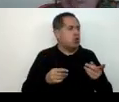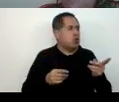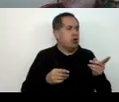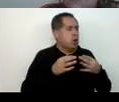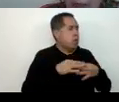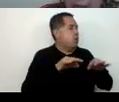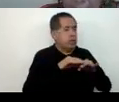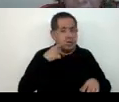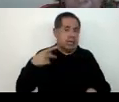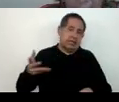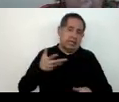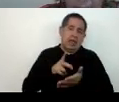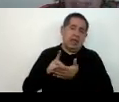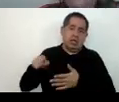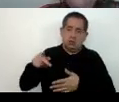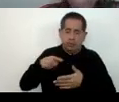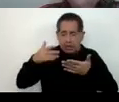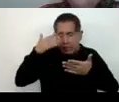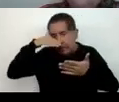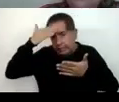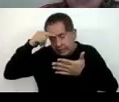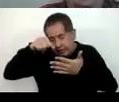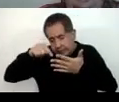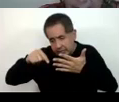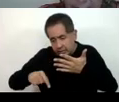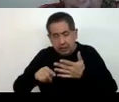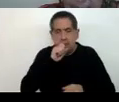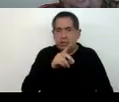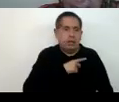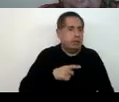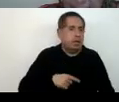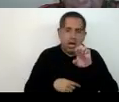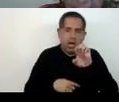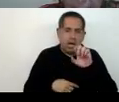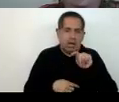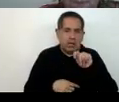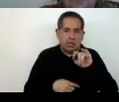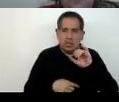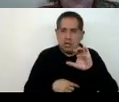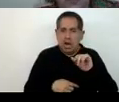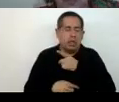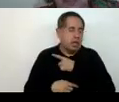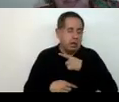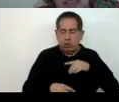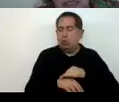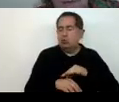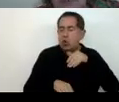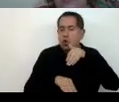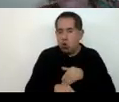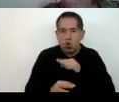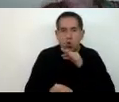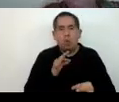fundamental del paciente, sino que también es una exigencia ética y legal para el médico.